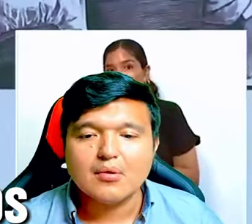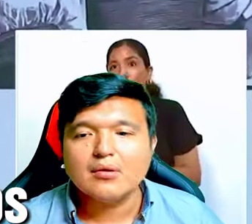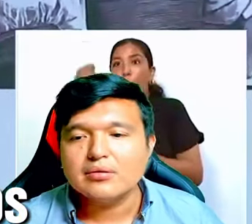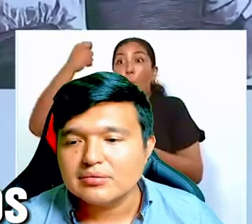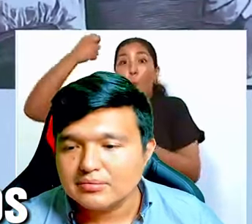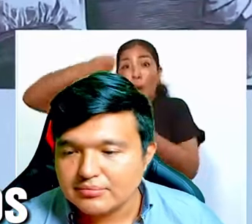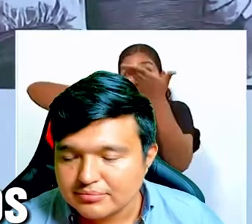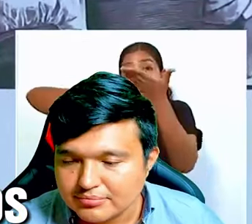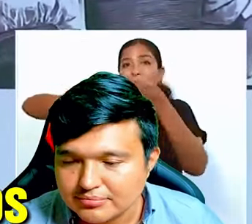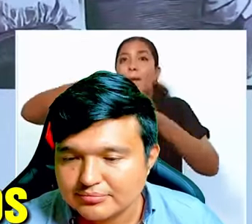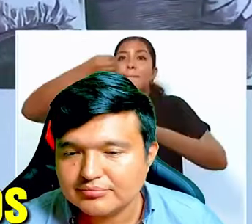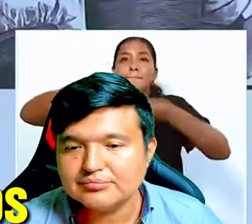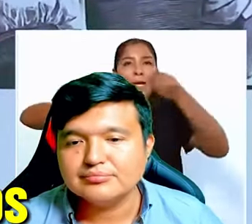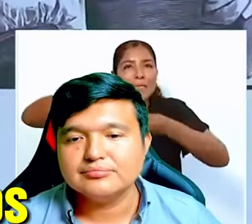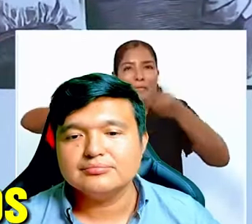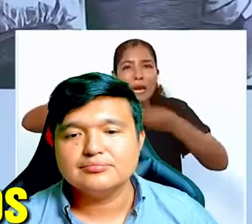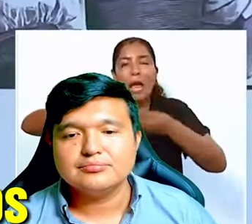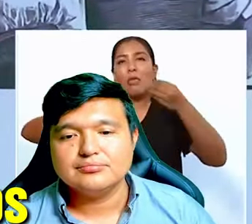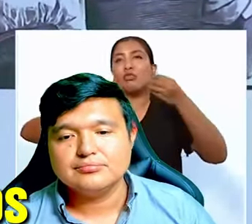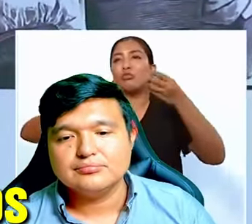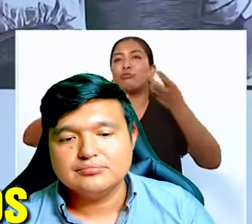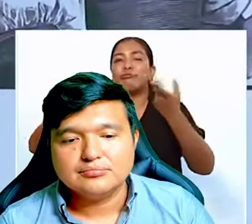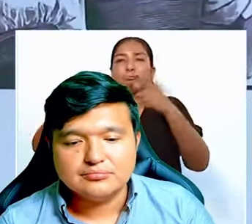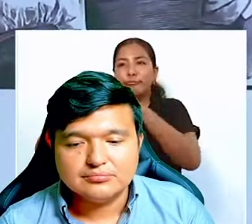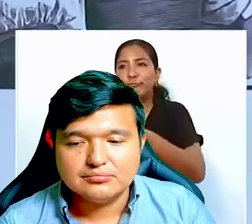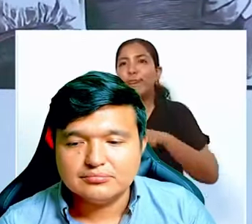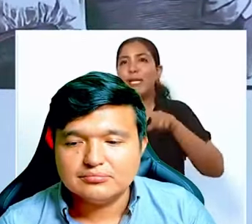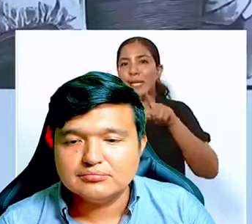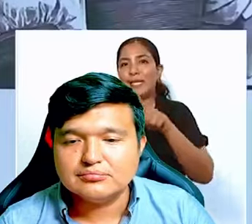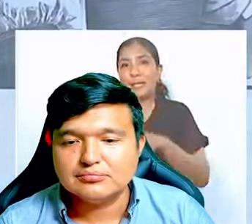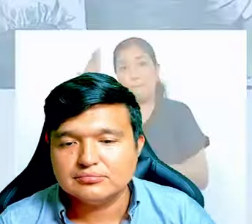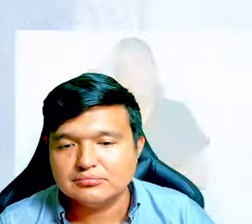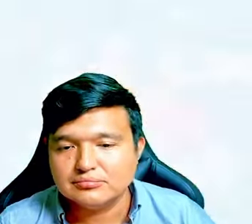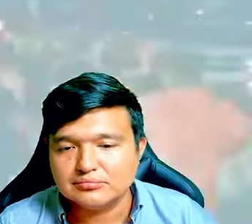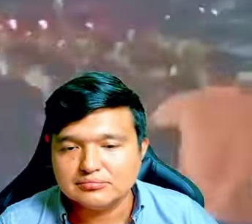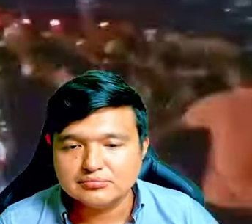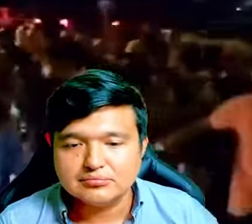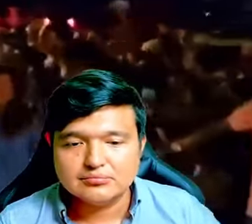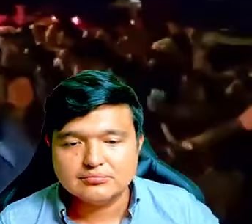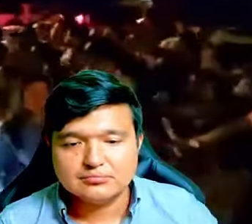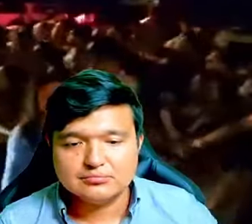los magistrados y los ministros del Poder Judicial.